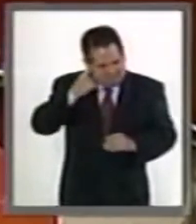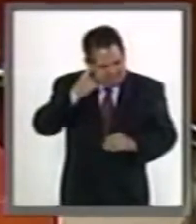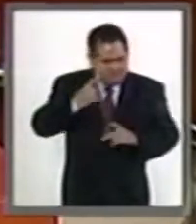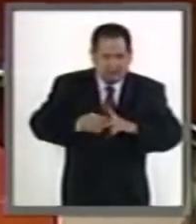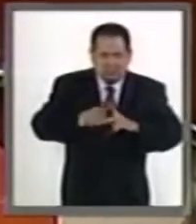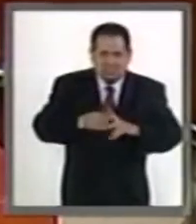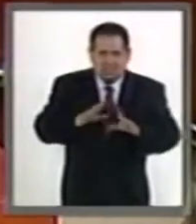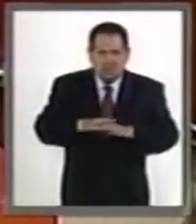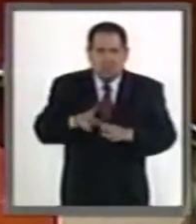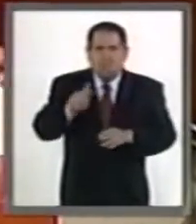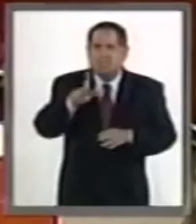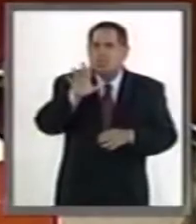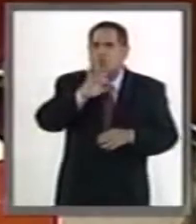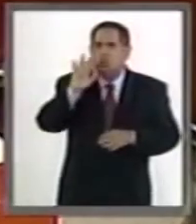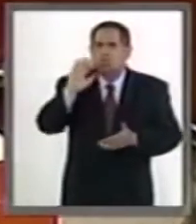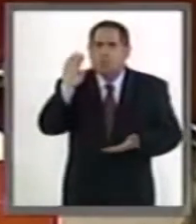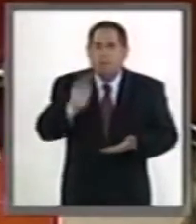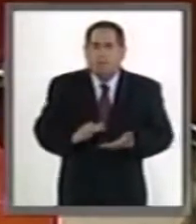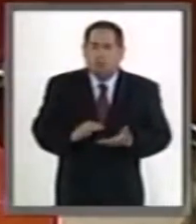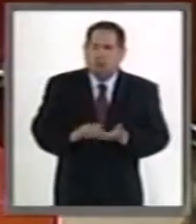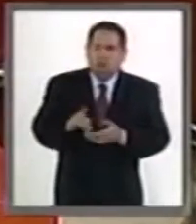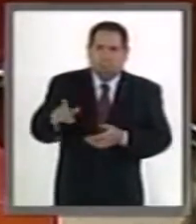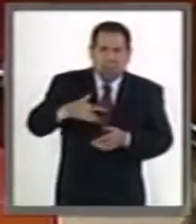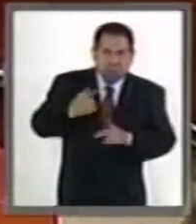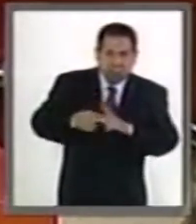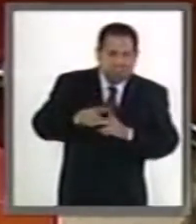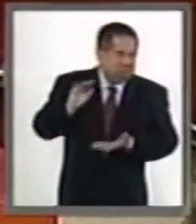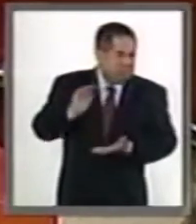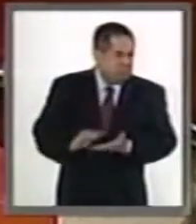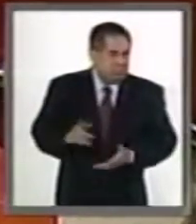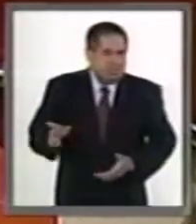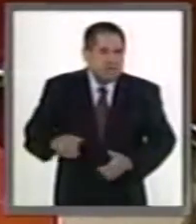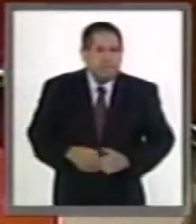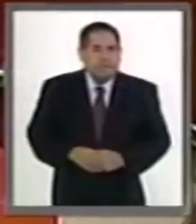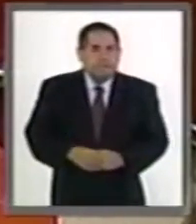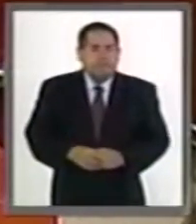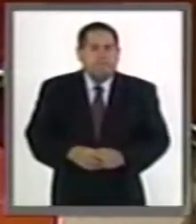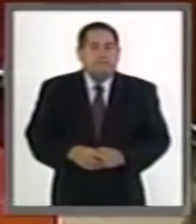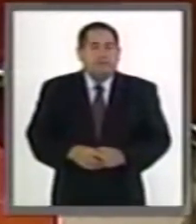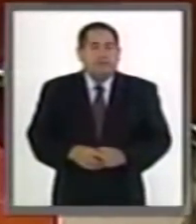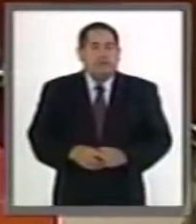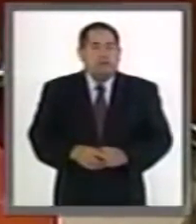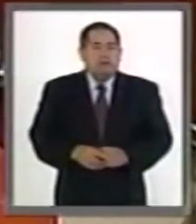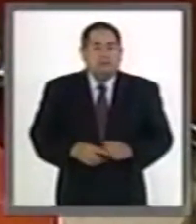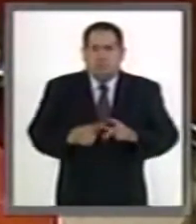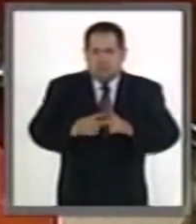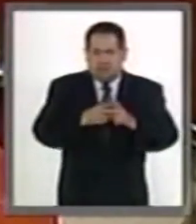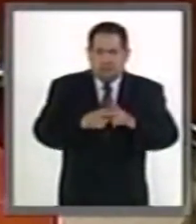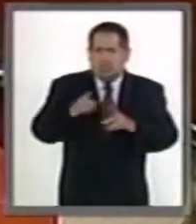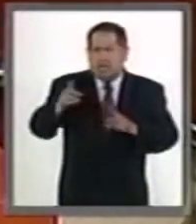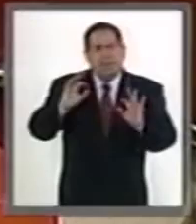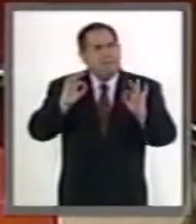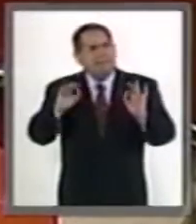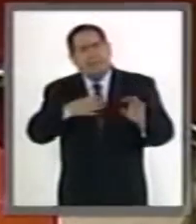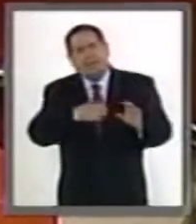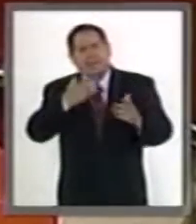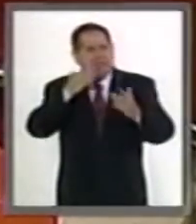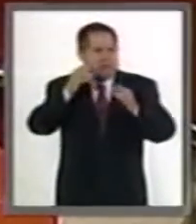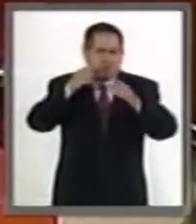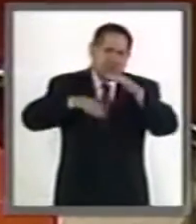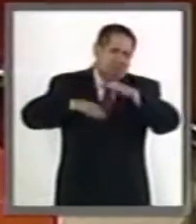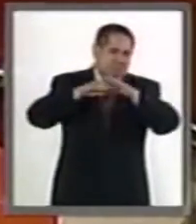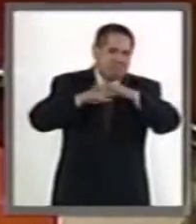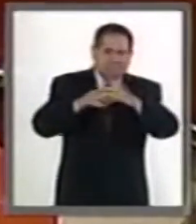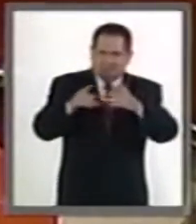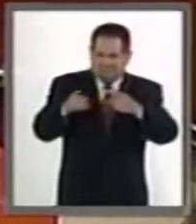un 75% menos de lo estimado en promedio. Cuando las cuentas son tan alegres, llega un momento en que las